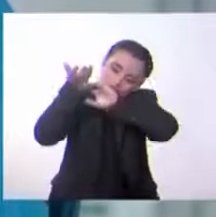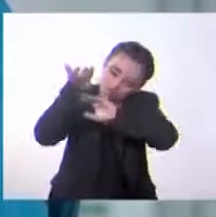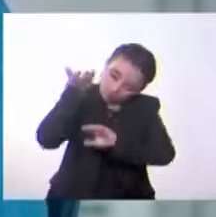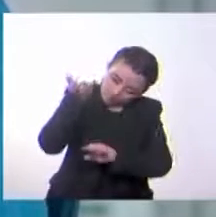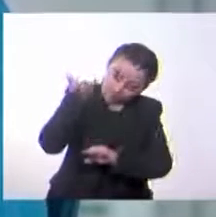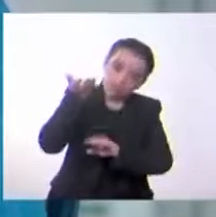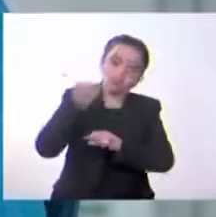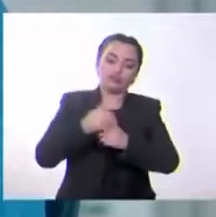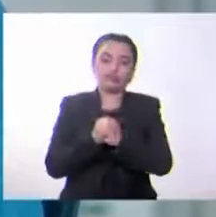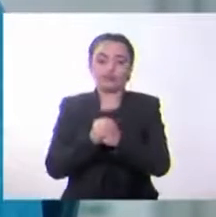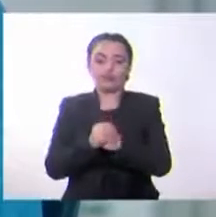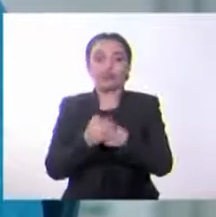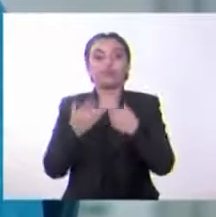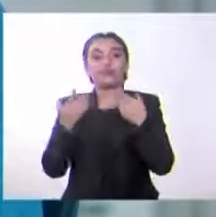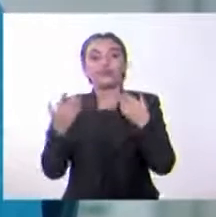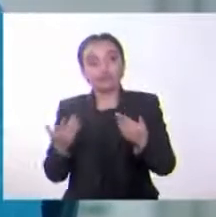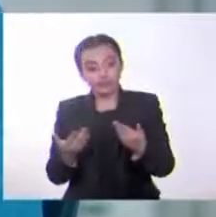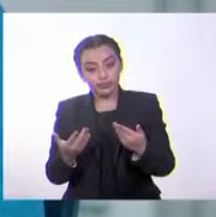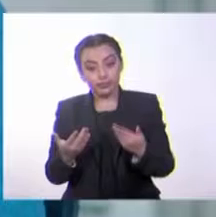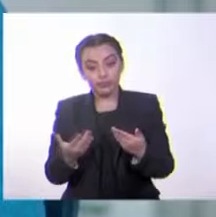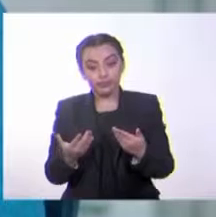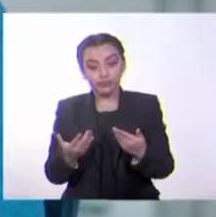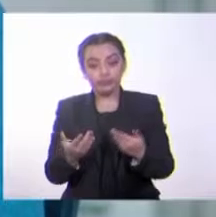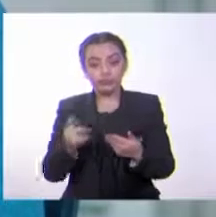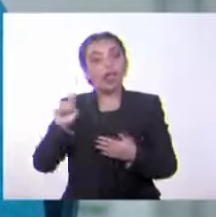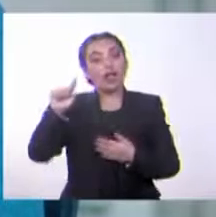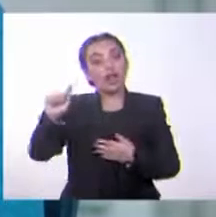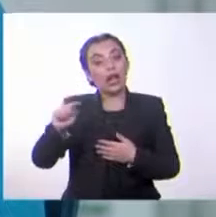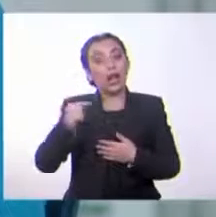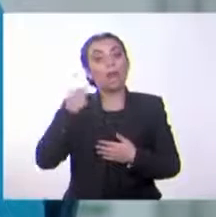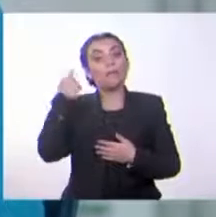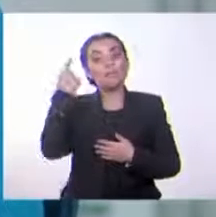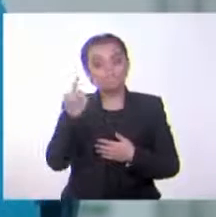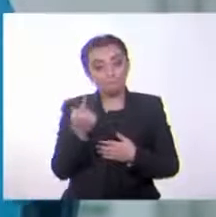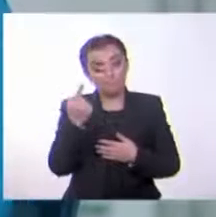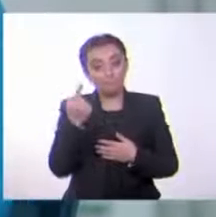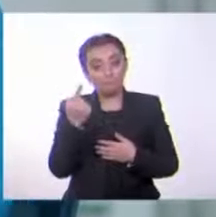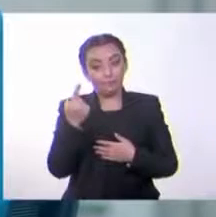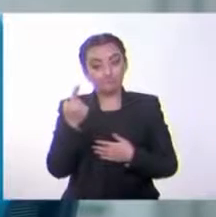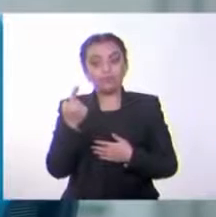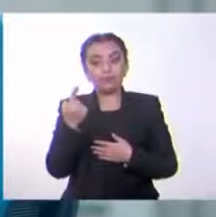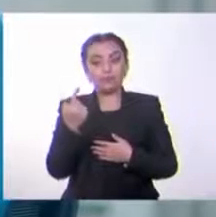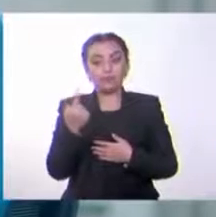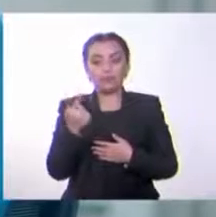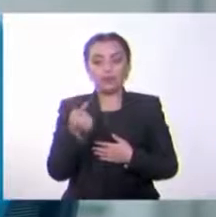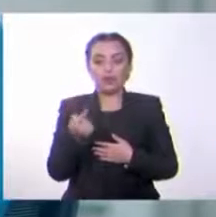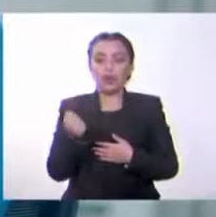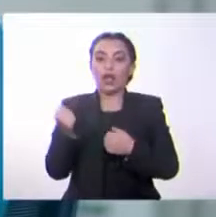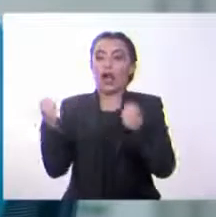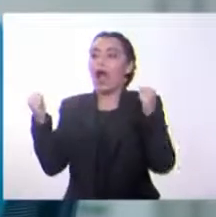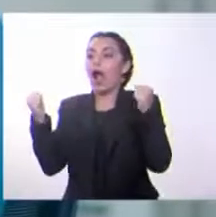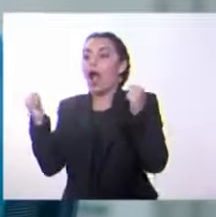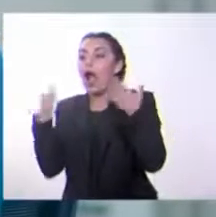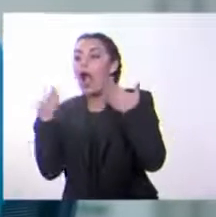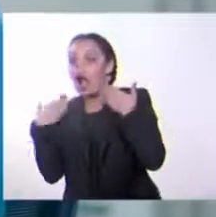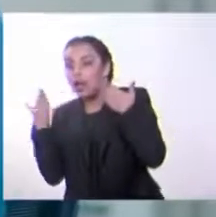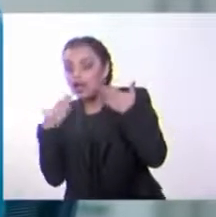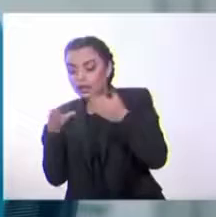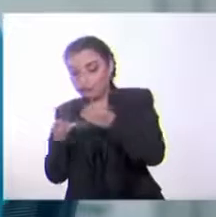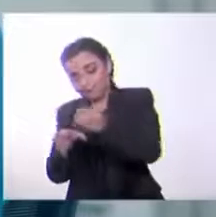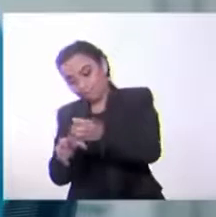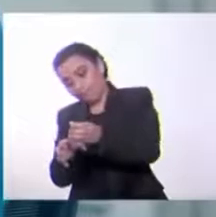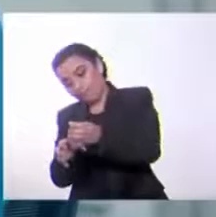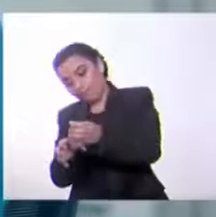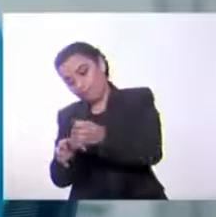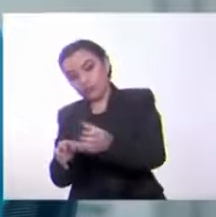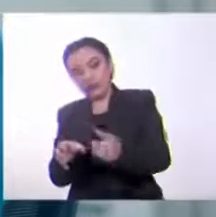eso fue que en la primera parte del experimento, cuando teníamos el agua caliente en la parte de abajo,